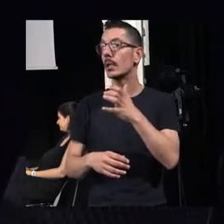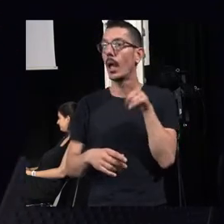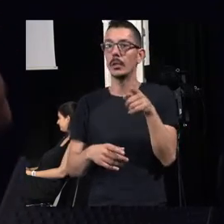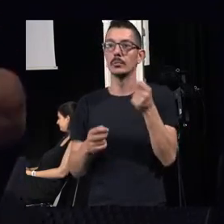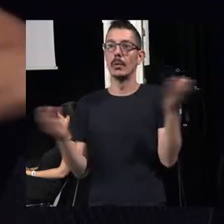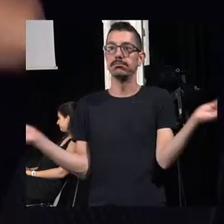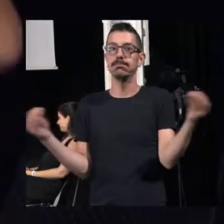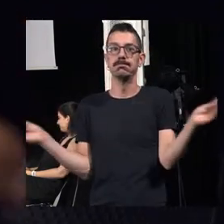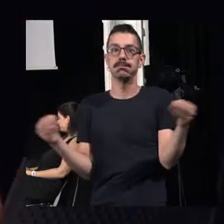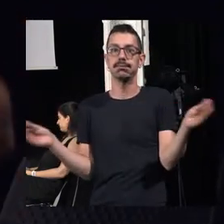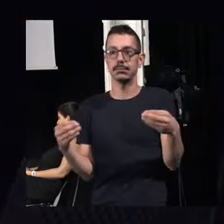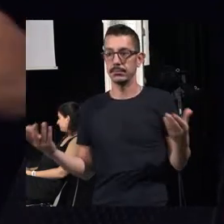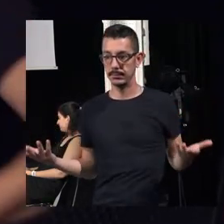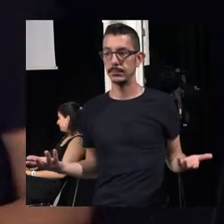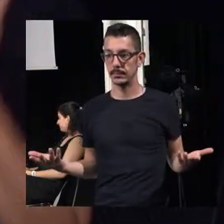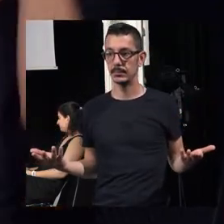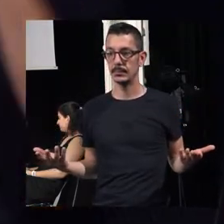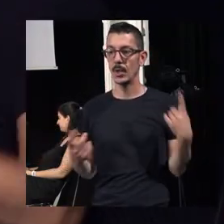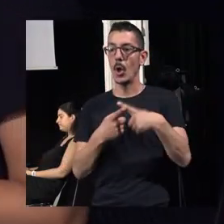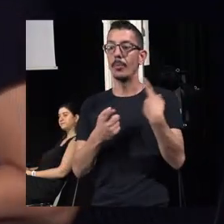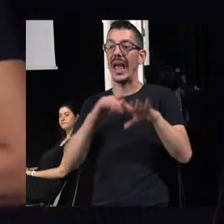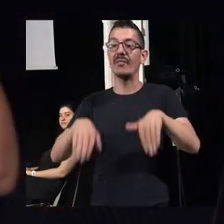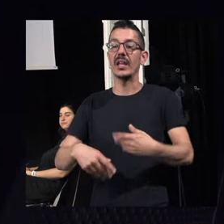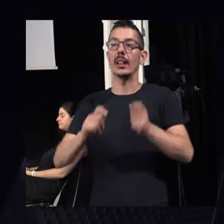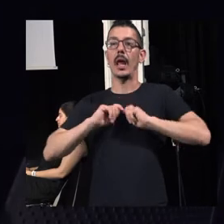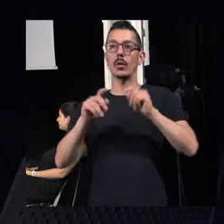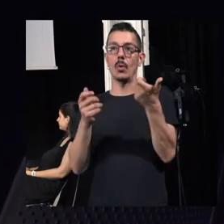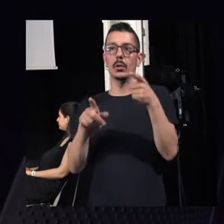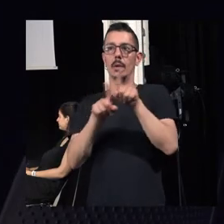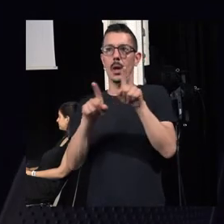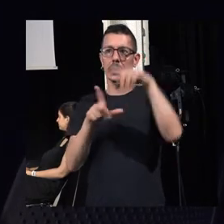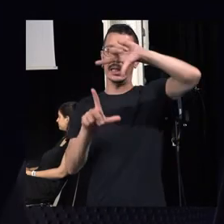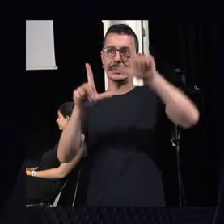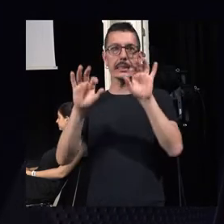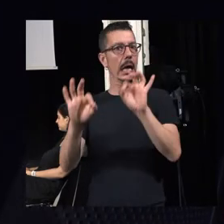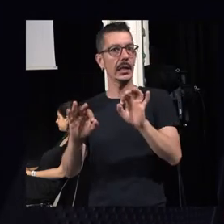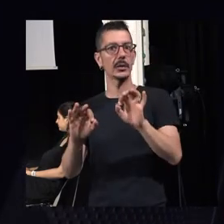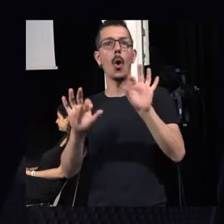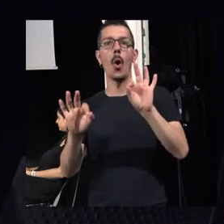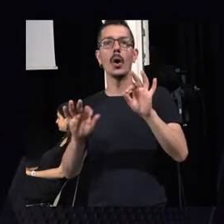que habla muy bien del evento en sí, pero que hay que pensar, ¿no?